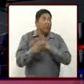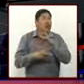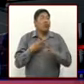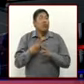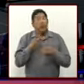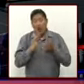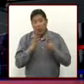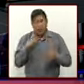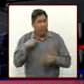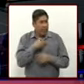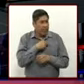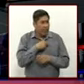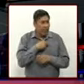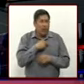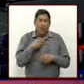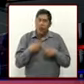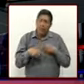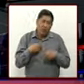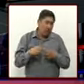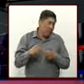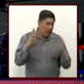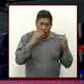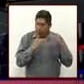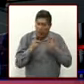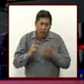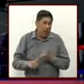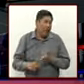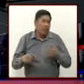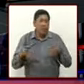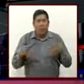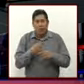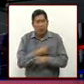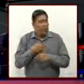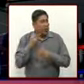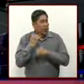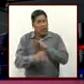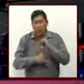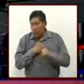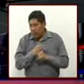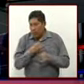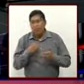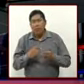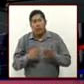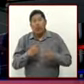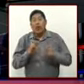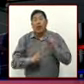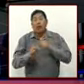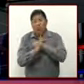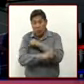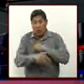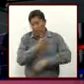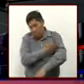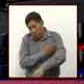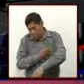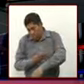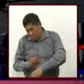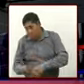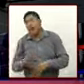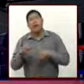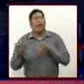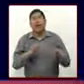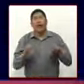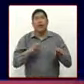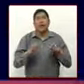mundo, lo que hablábamos, el conflicto bélico, la situación adversa internacional, la recesión en otros países hace que se haya generado y